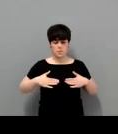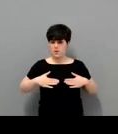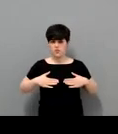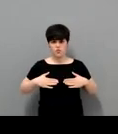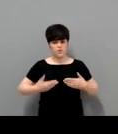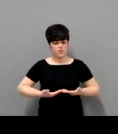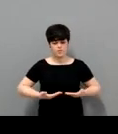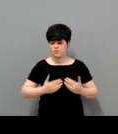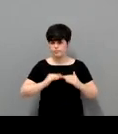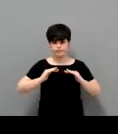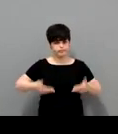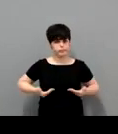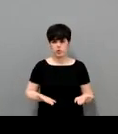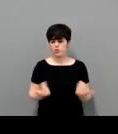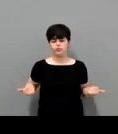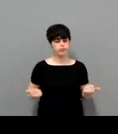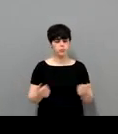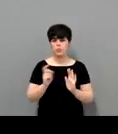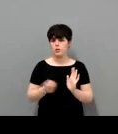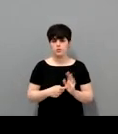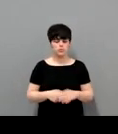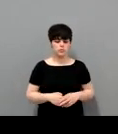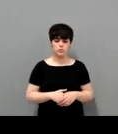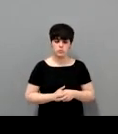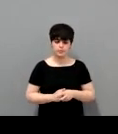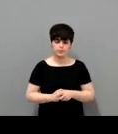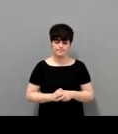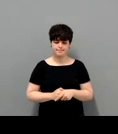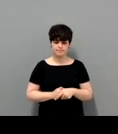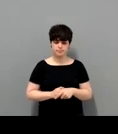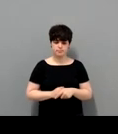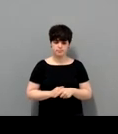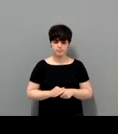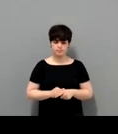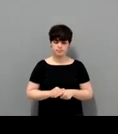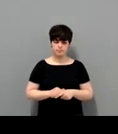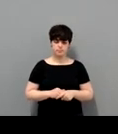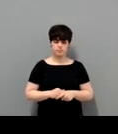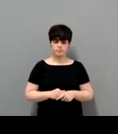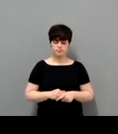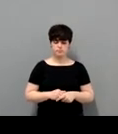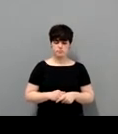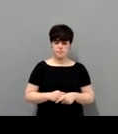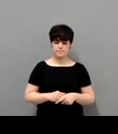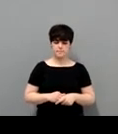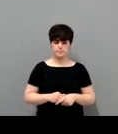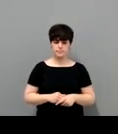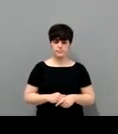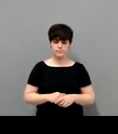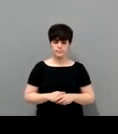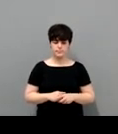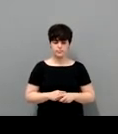¿Me quitaron todo el pecho? Primero, porque no podía hacerme las